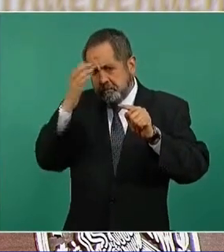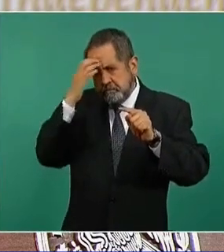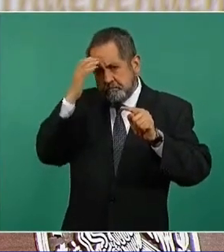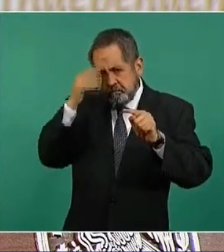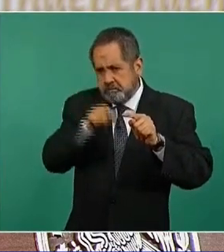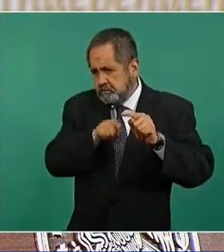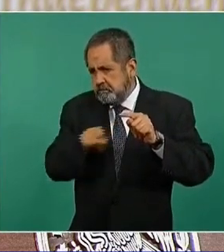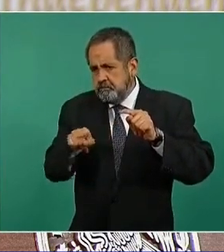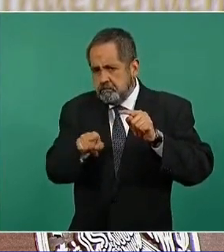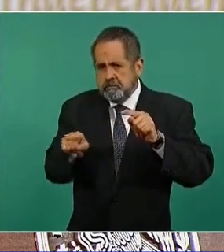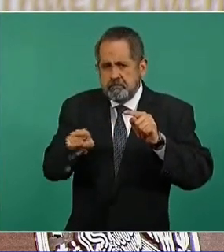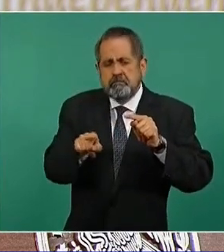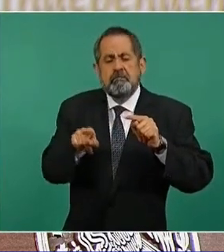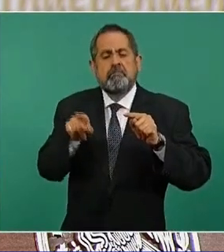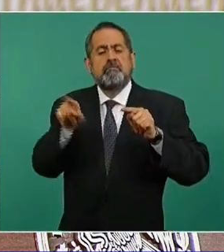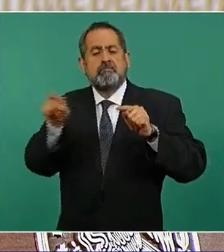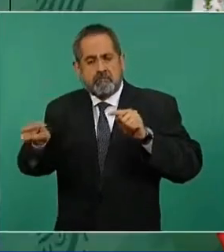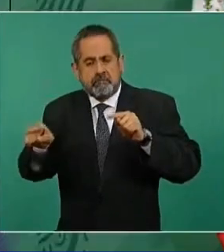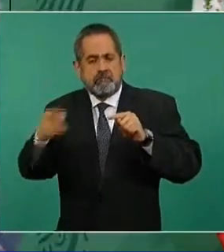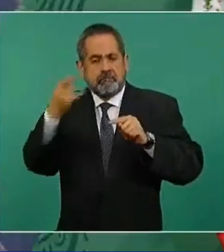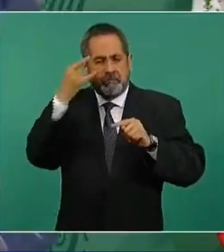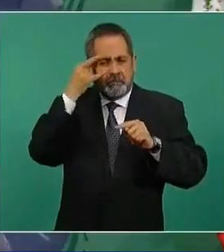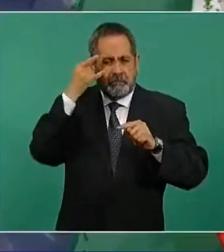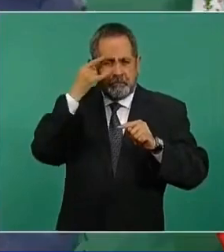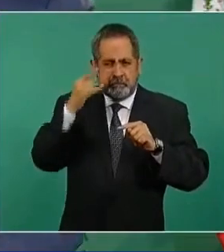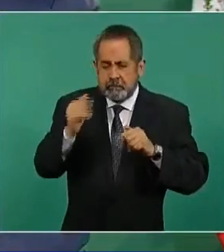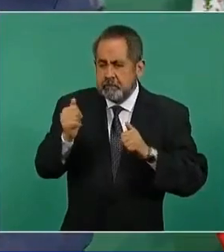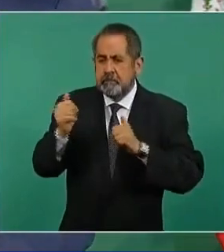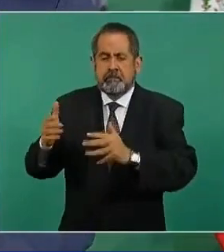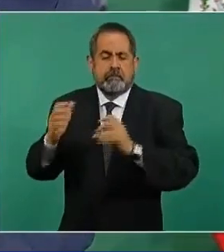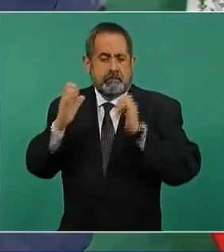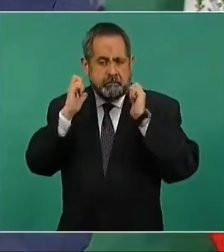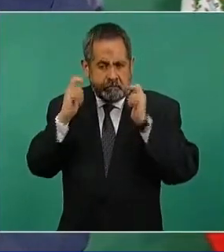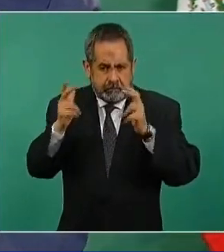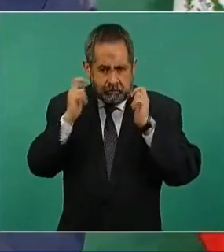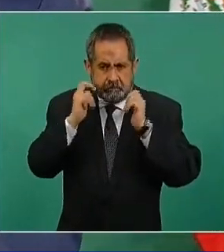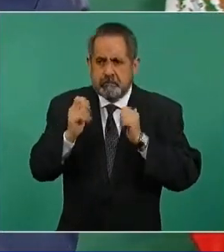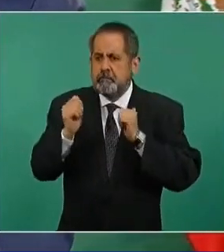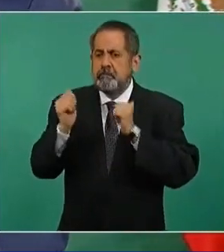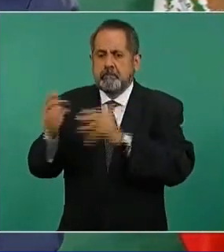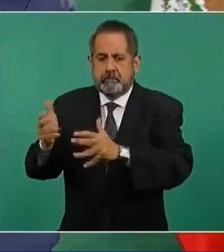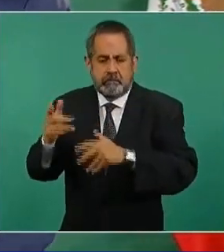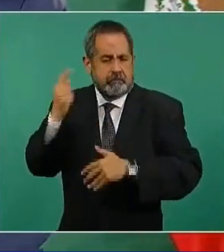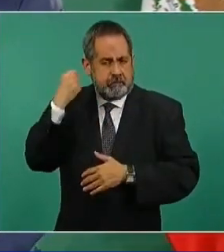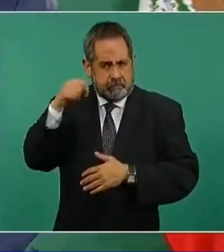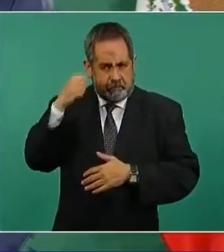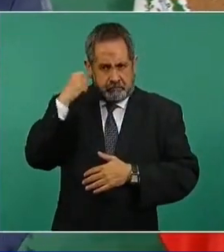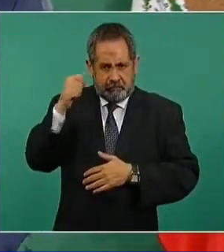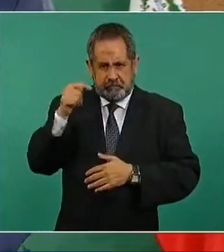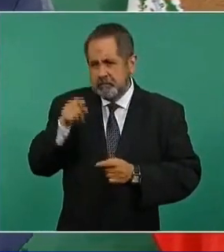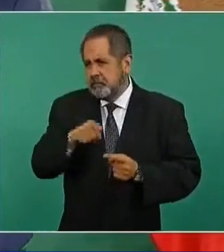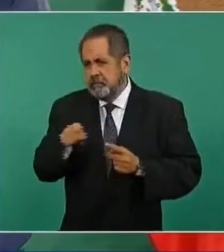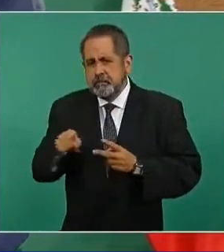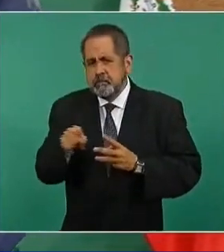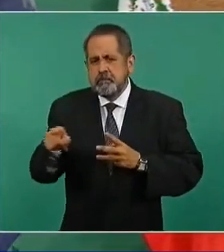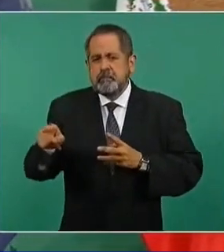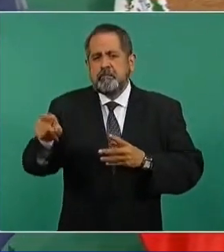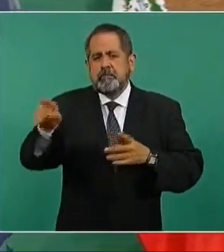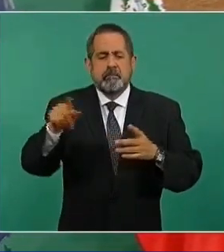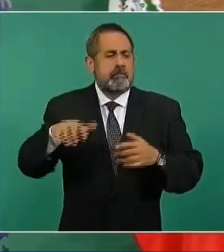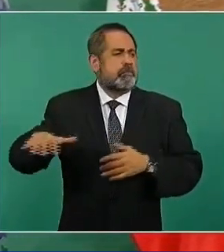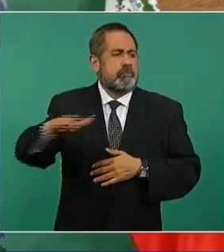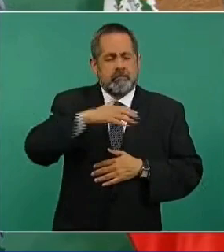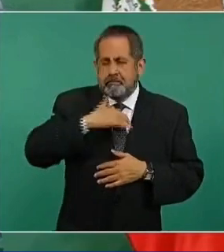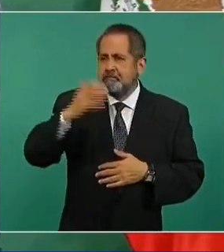y llegar a Campeche, y llegar a Chiapas, y llegar a Tabasco, y